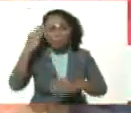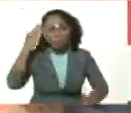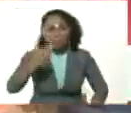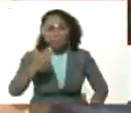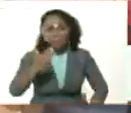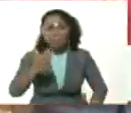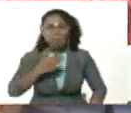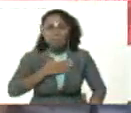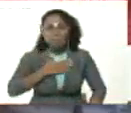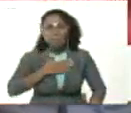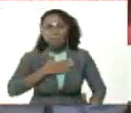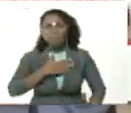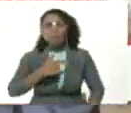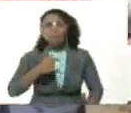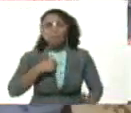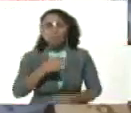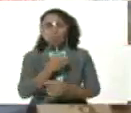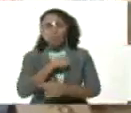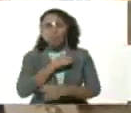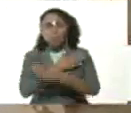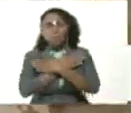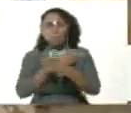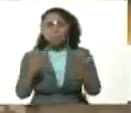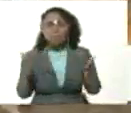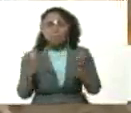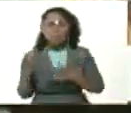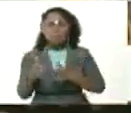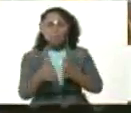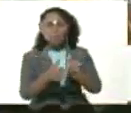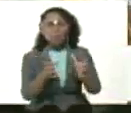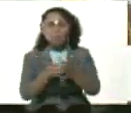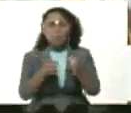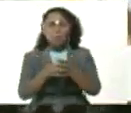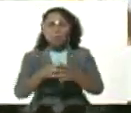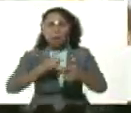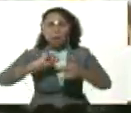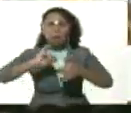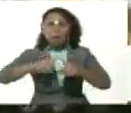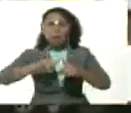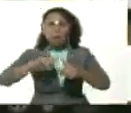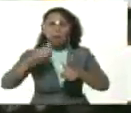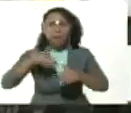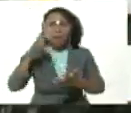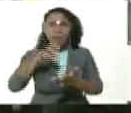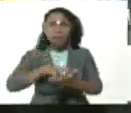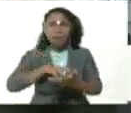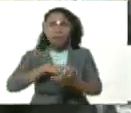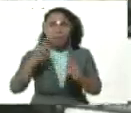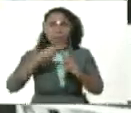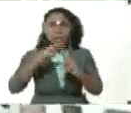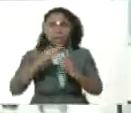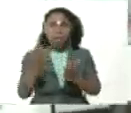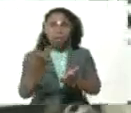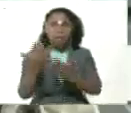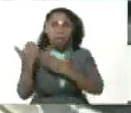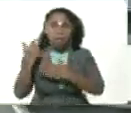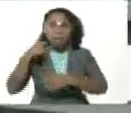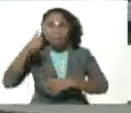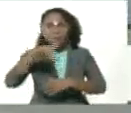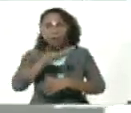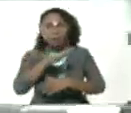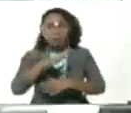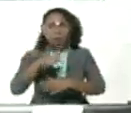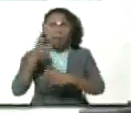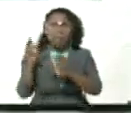Mi comandante, aquí desplegamos, viene en camino ya la brigada de ingenieros que se encuentra en el estado Táchira, a apoyar a nuestro pueblo, a apoyar